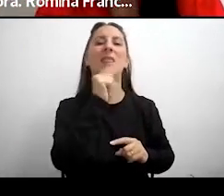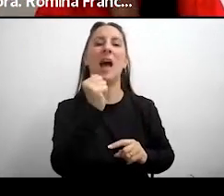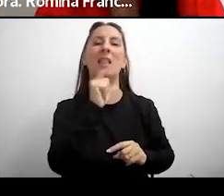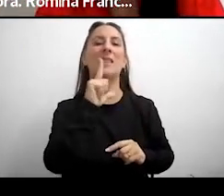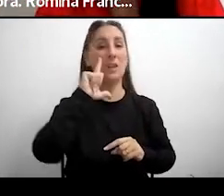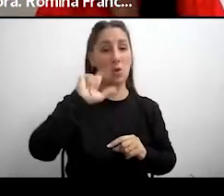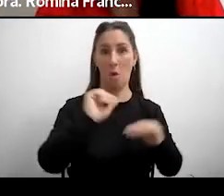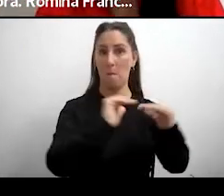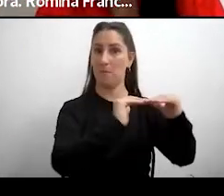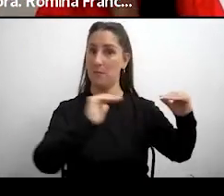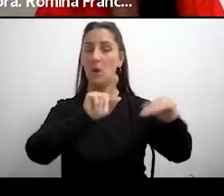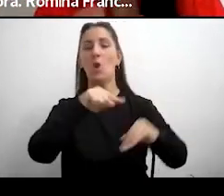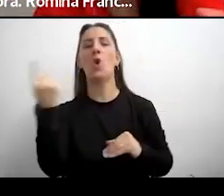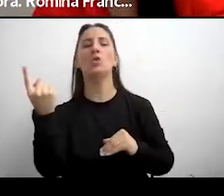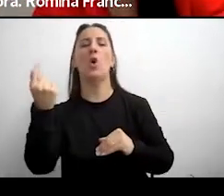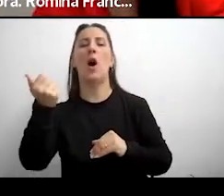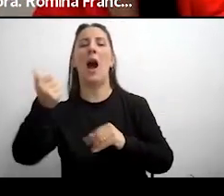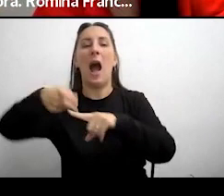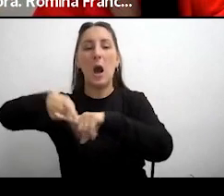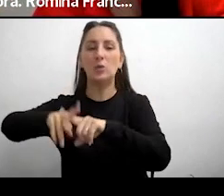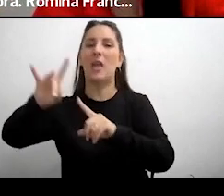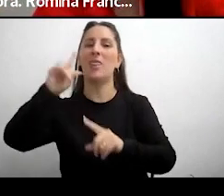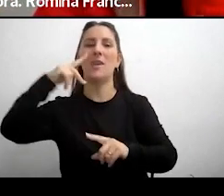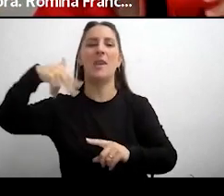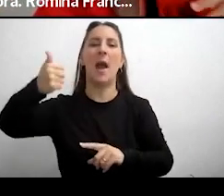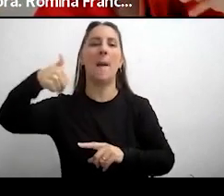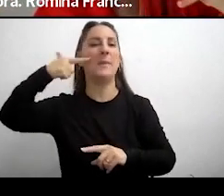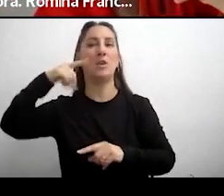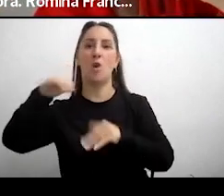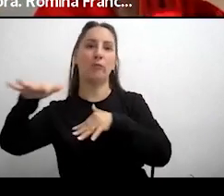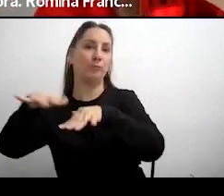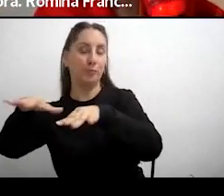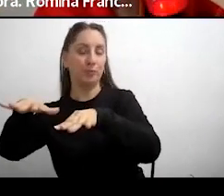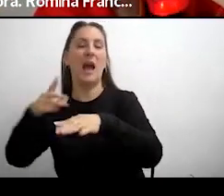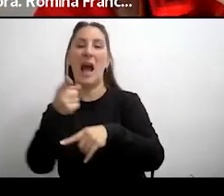de ajuste dinámico, vamos a computarlo al 100%.